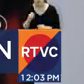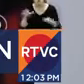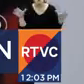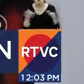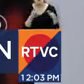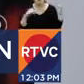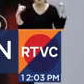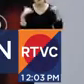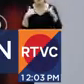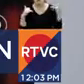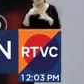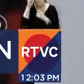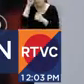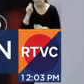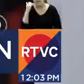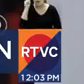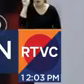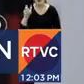homenaje.